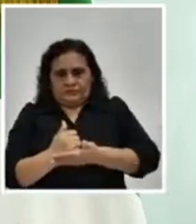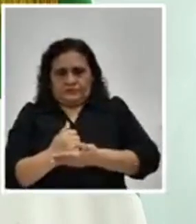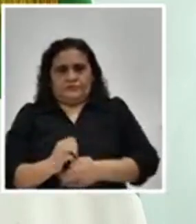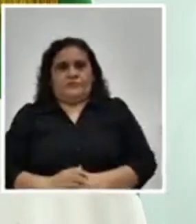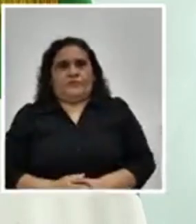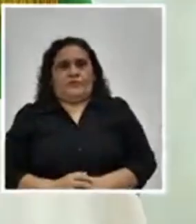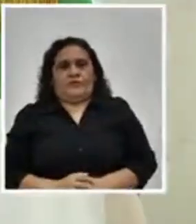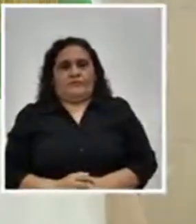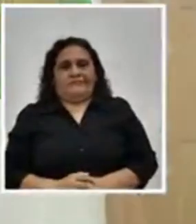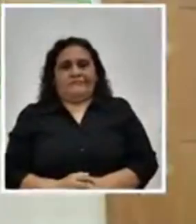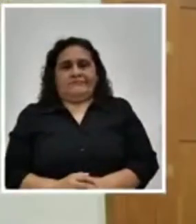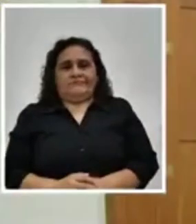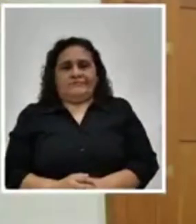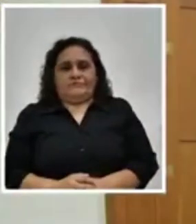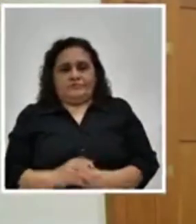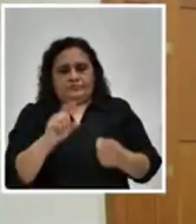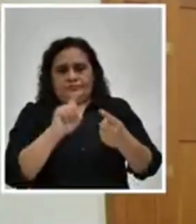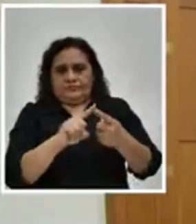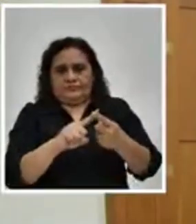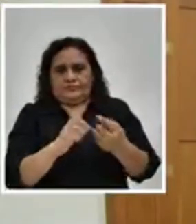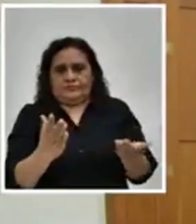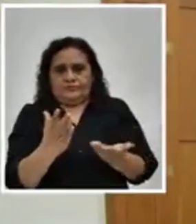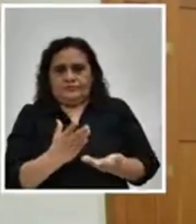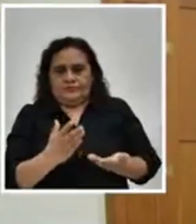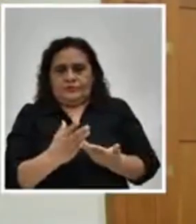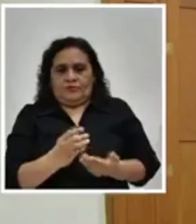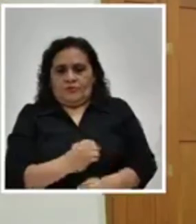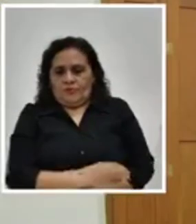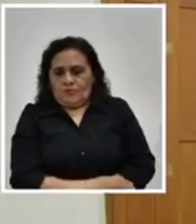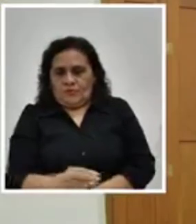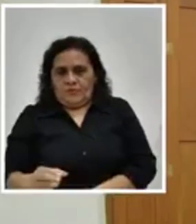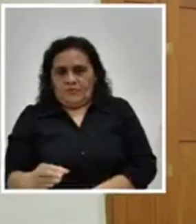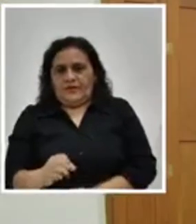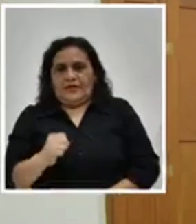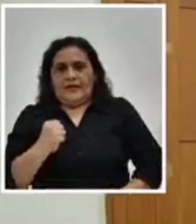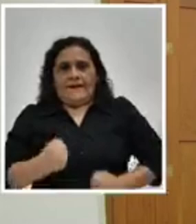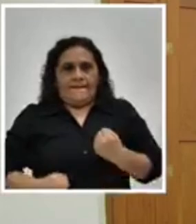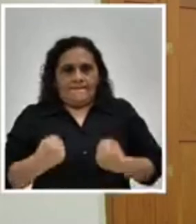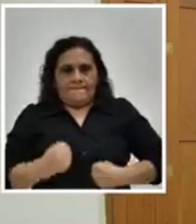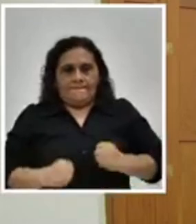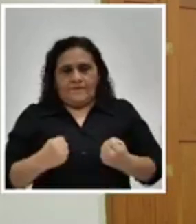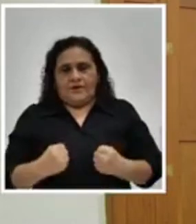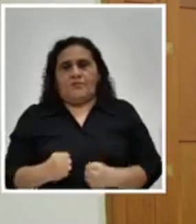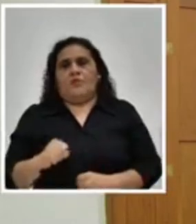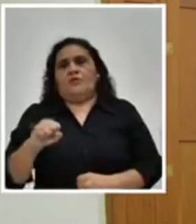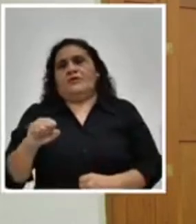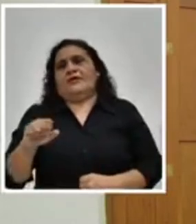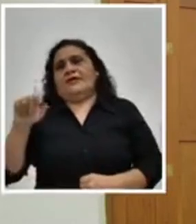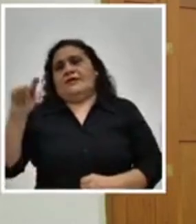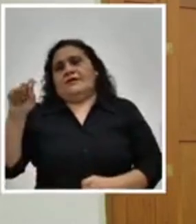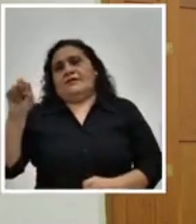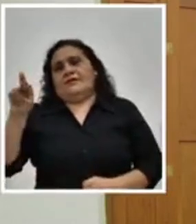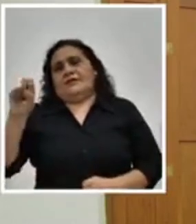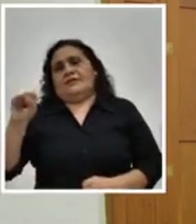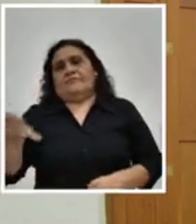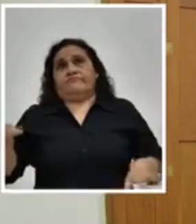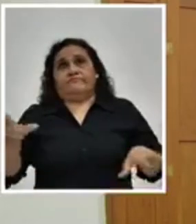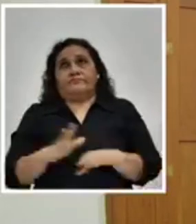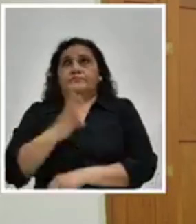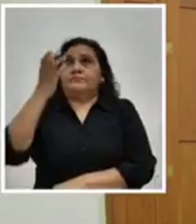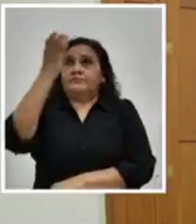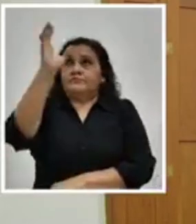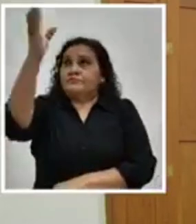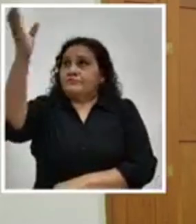mejoras. Elaboración de una nueva pista de atletismo de tartán, cambio de luminarias en el